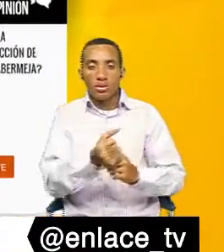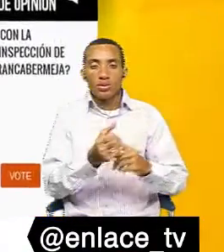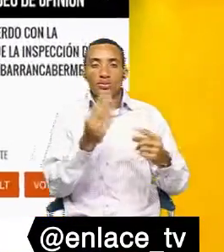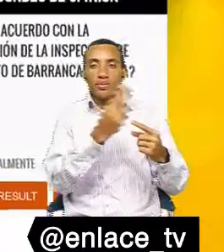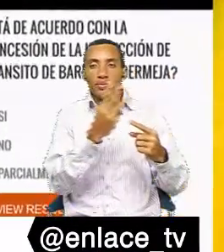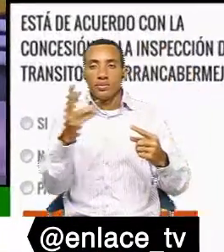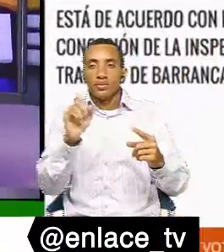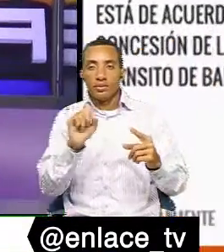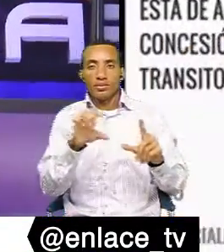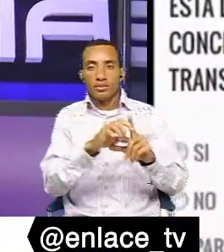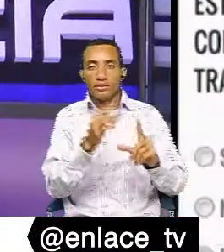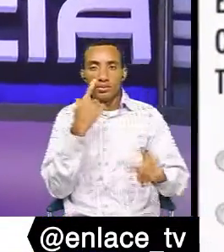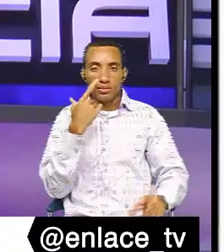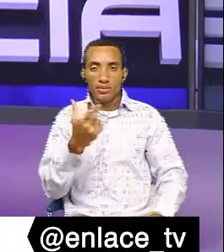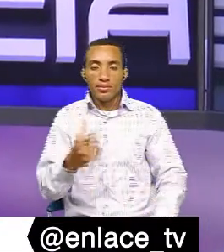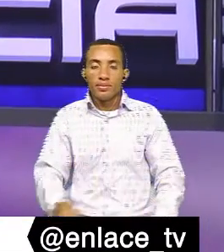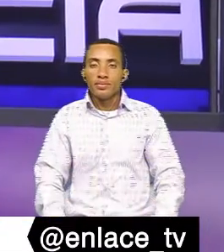www.enlacetelevisión.com. Visítenos.